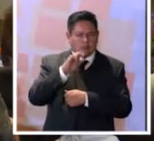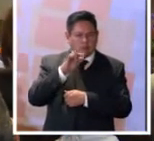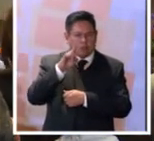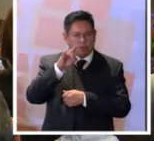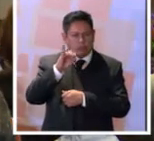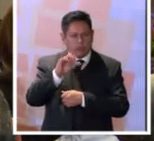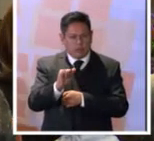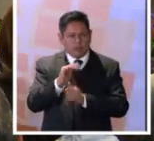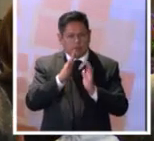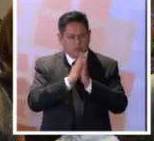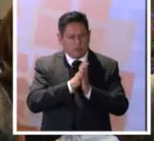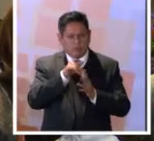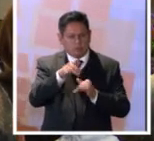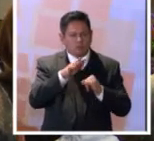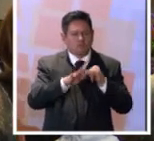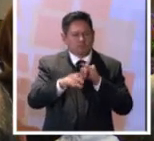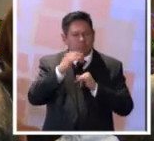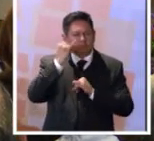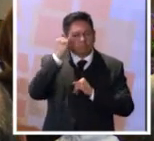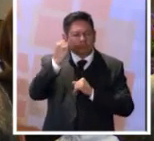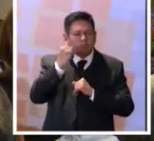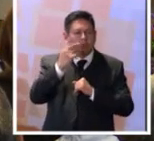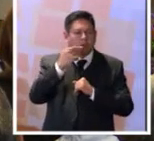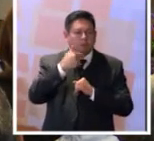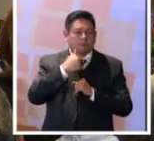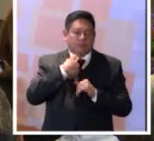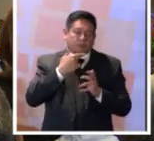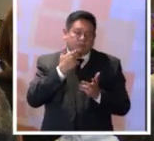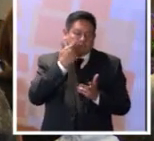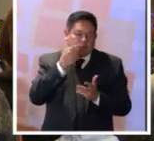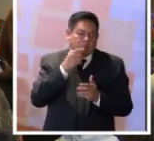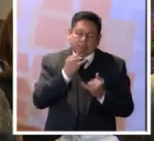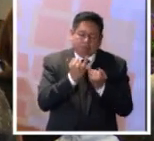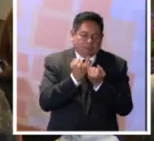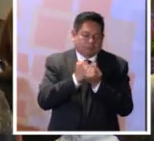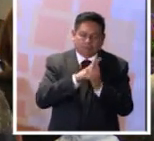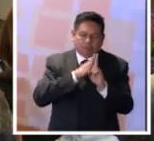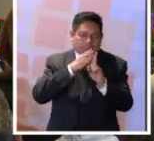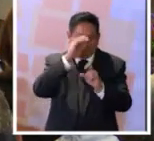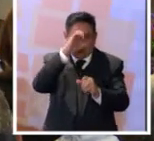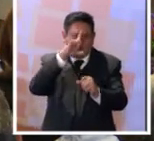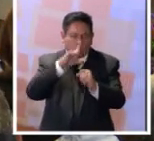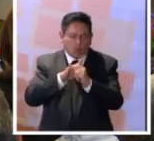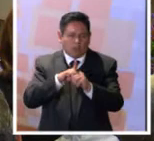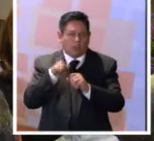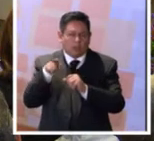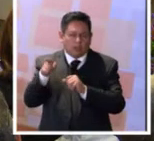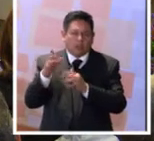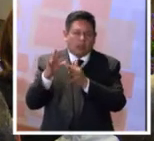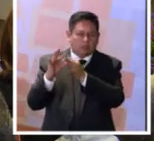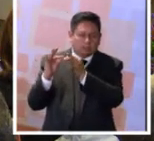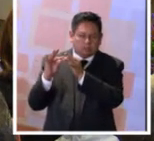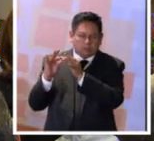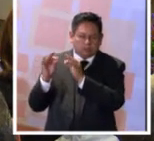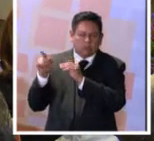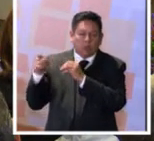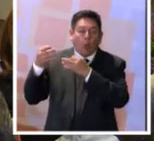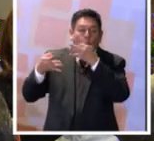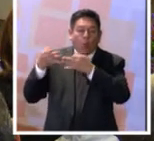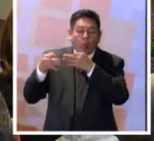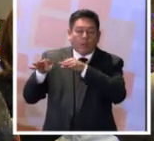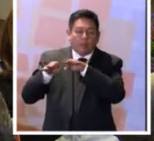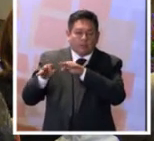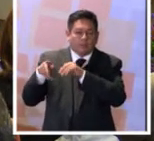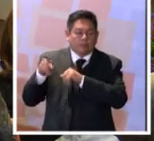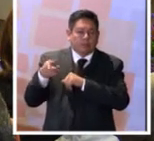tus conclusiones, por favor. Gracias. Yo me voy al plano más de lo cultural, porque creo que ya se ha hablado del plano de lo que impacta la judicatura. No